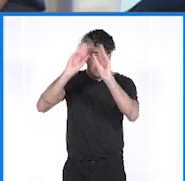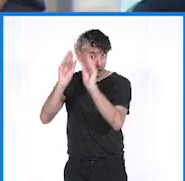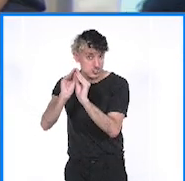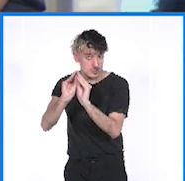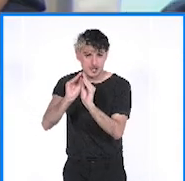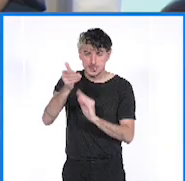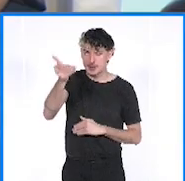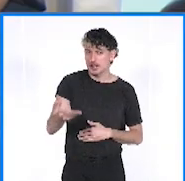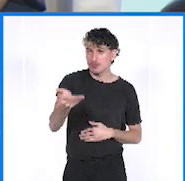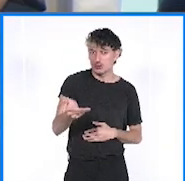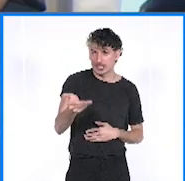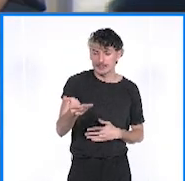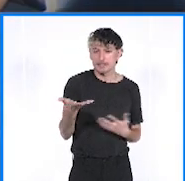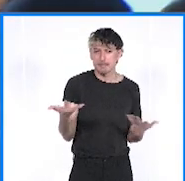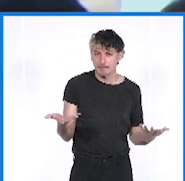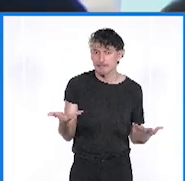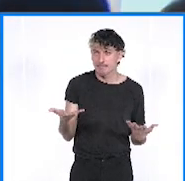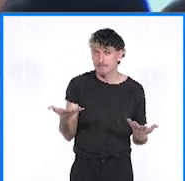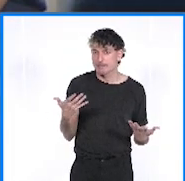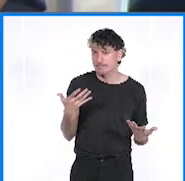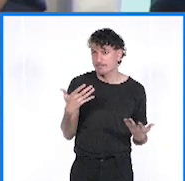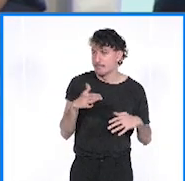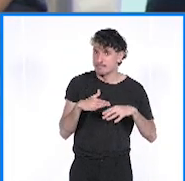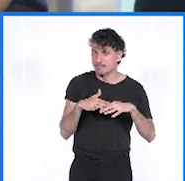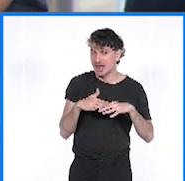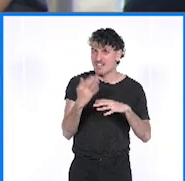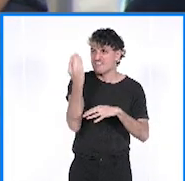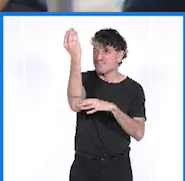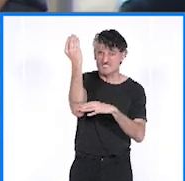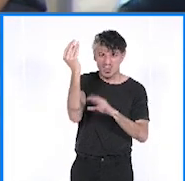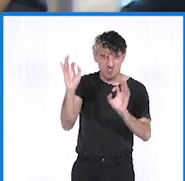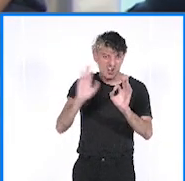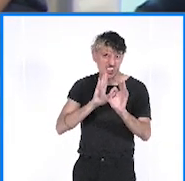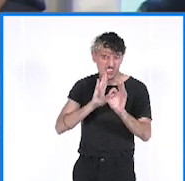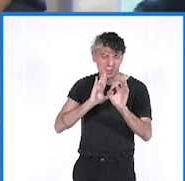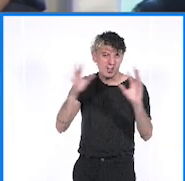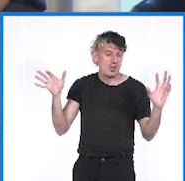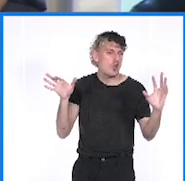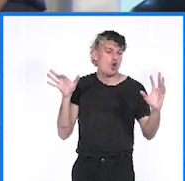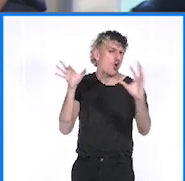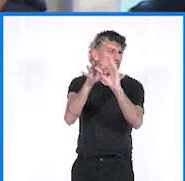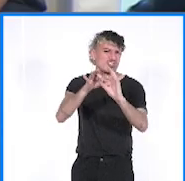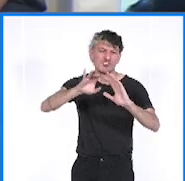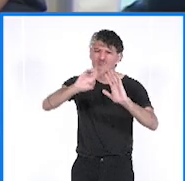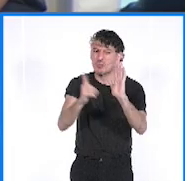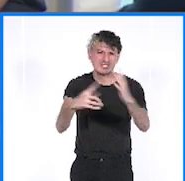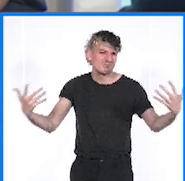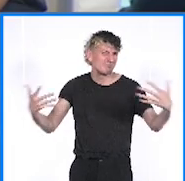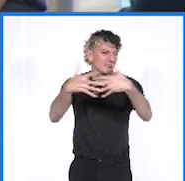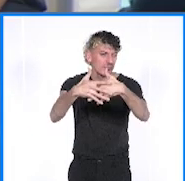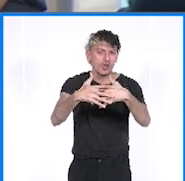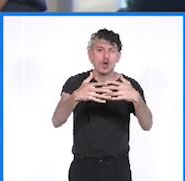importante eh para que una figura de estas características y para que una conexión plena se de entre